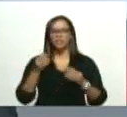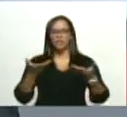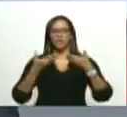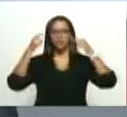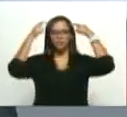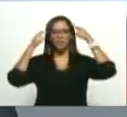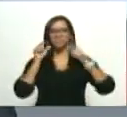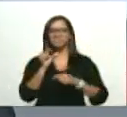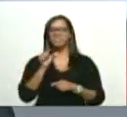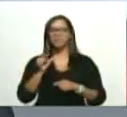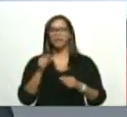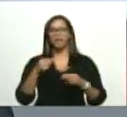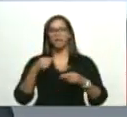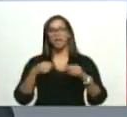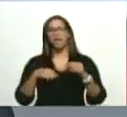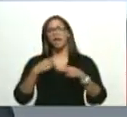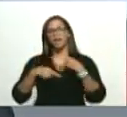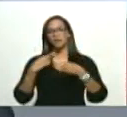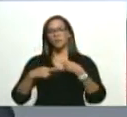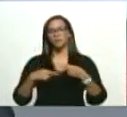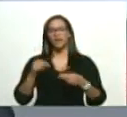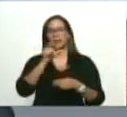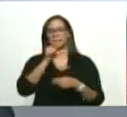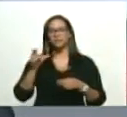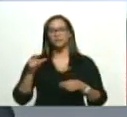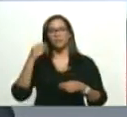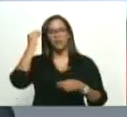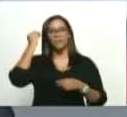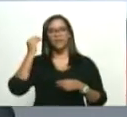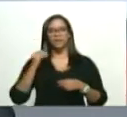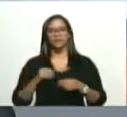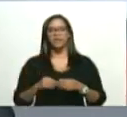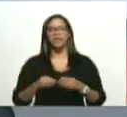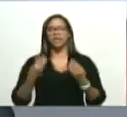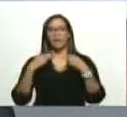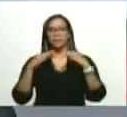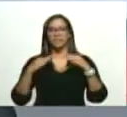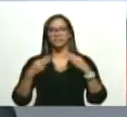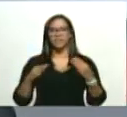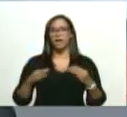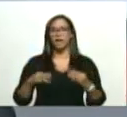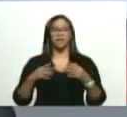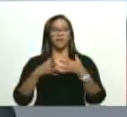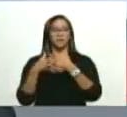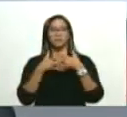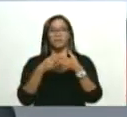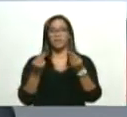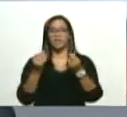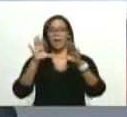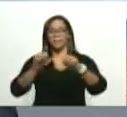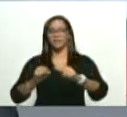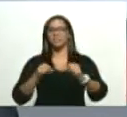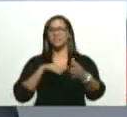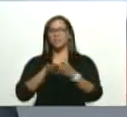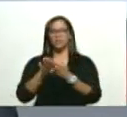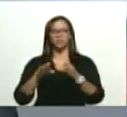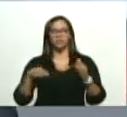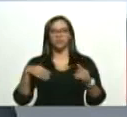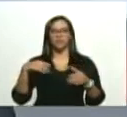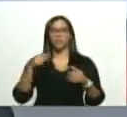que son críticas a la izquierda, aquellas personas que piensan que quizás el neoliberalismo, el capitalismo y el desarrollo desmedido del